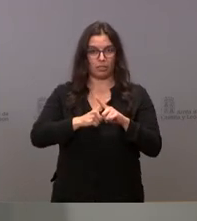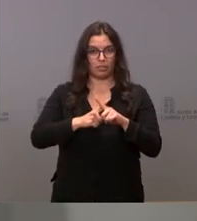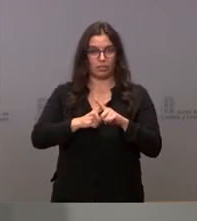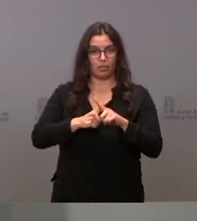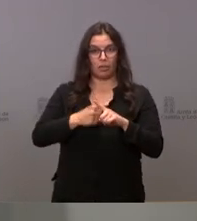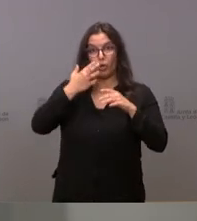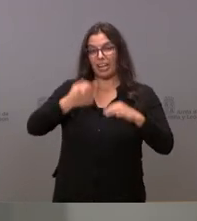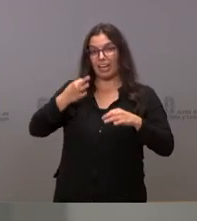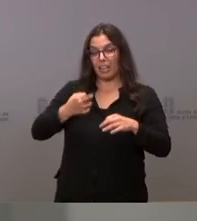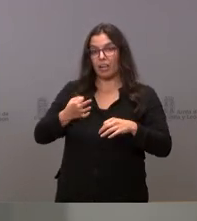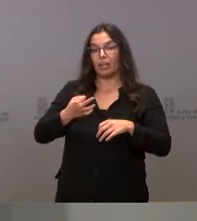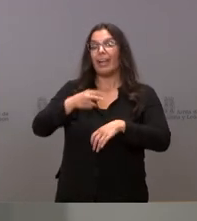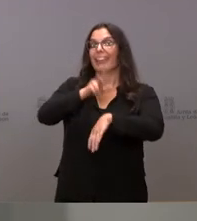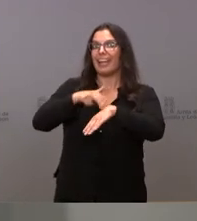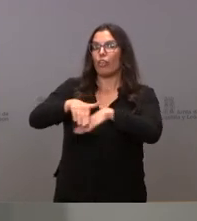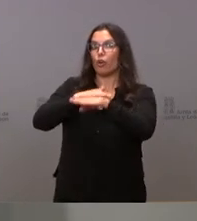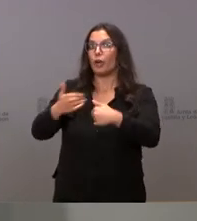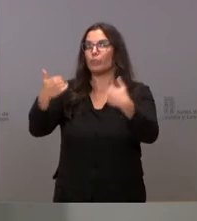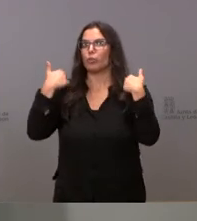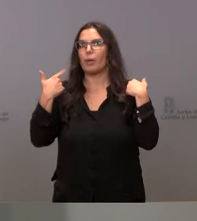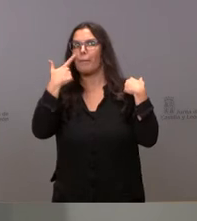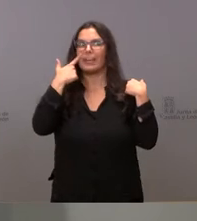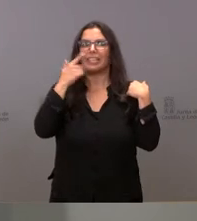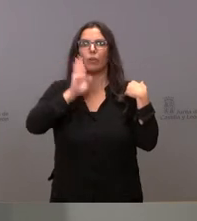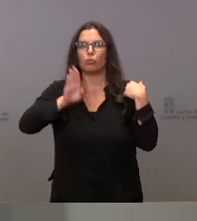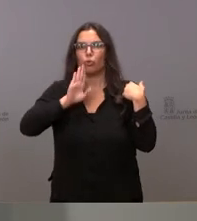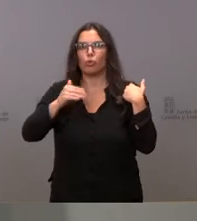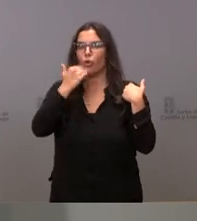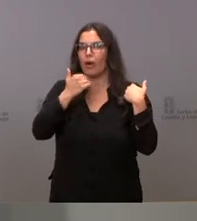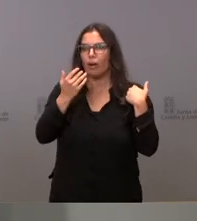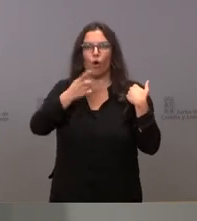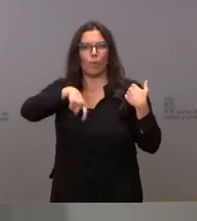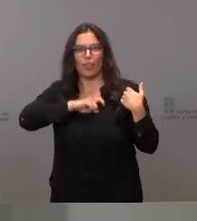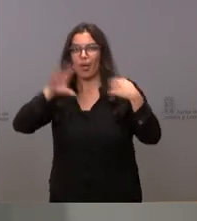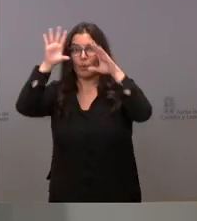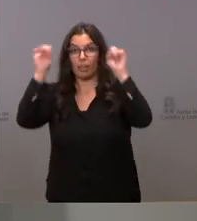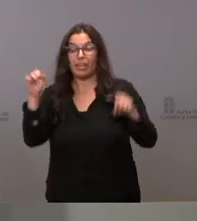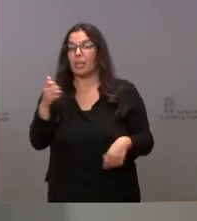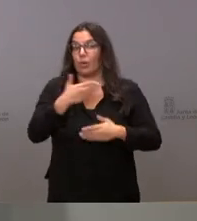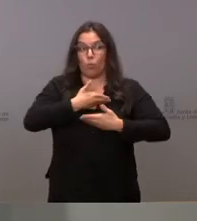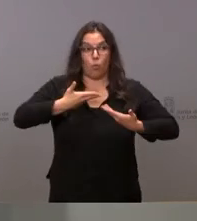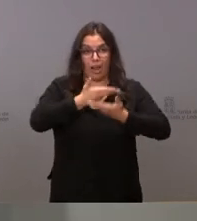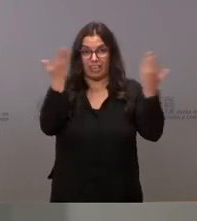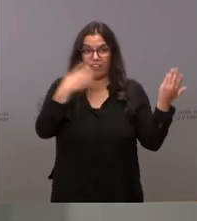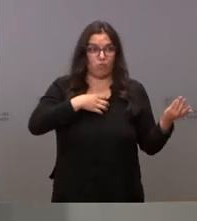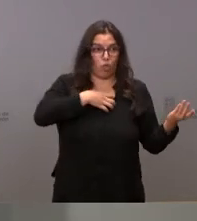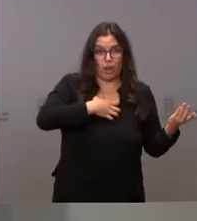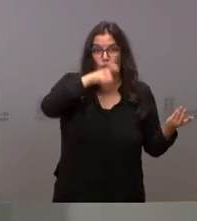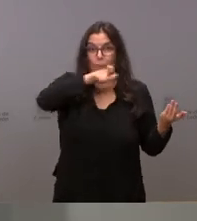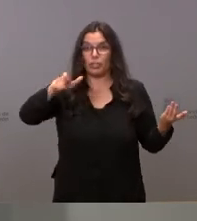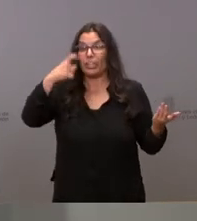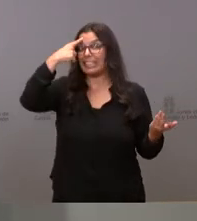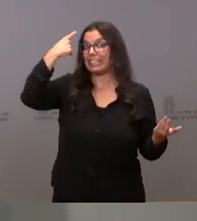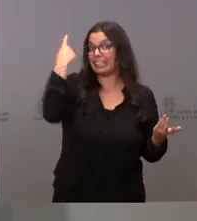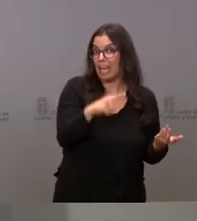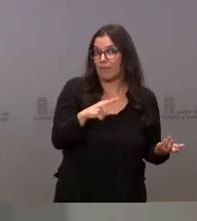del Gobierno y a las fuerzas y cuerpos de orden. Y, naturalmente, cualquier funcionario o persona que es conocedora de